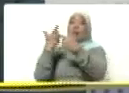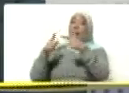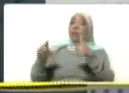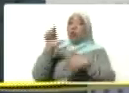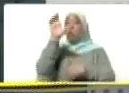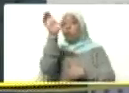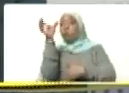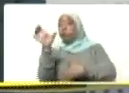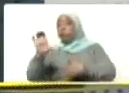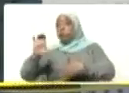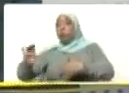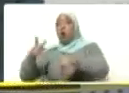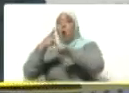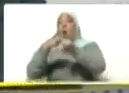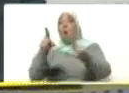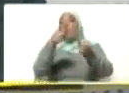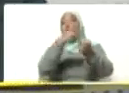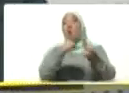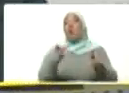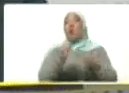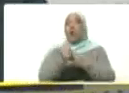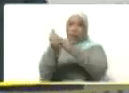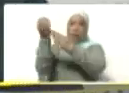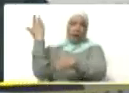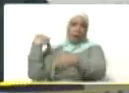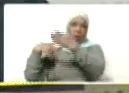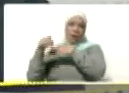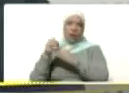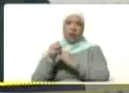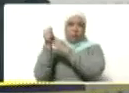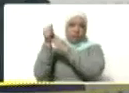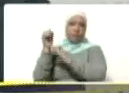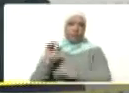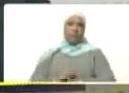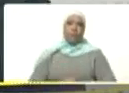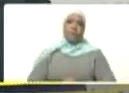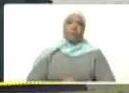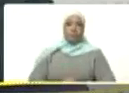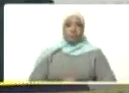Toussaint Louverture y Augusto César Sandino.